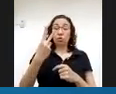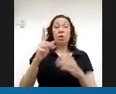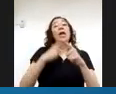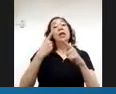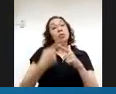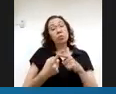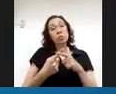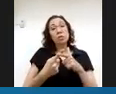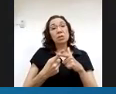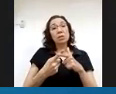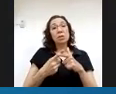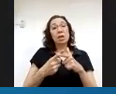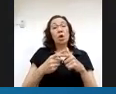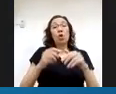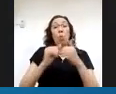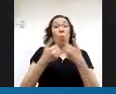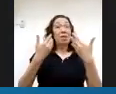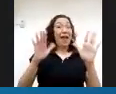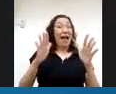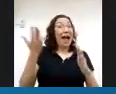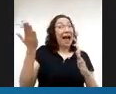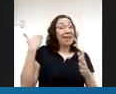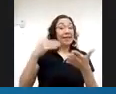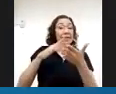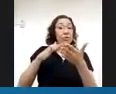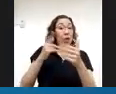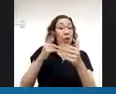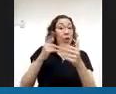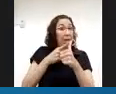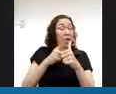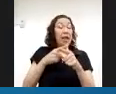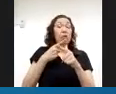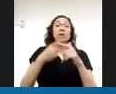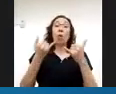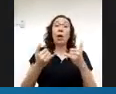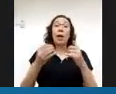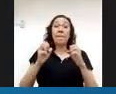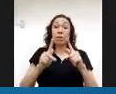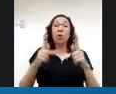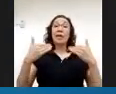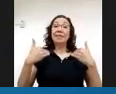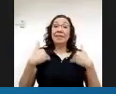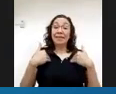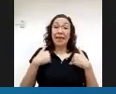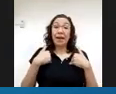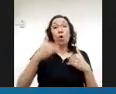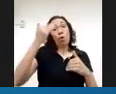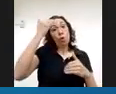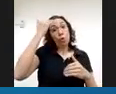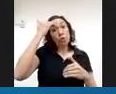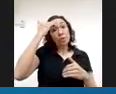Entonces, el hecho de haber estudiado esta estructura nos permitía tener ya un